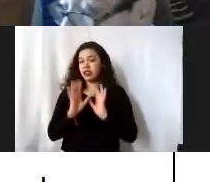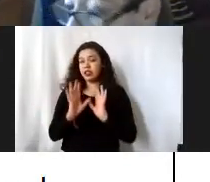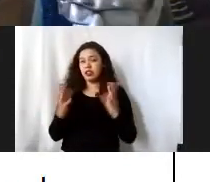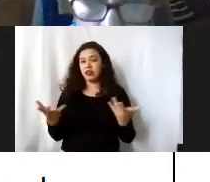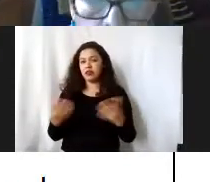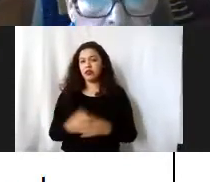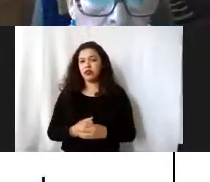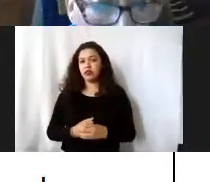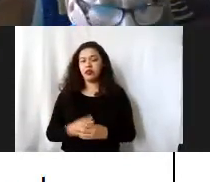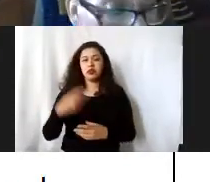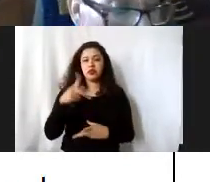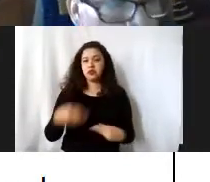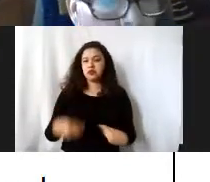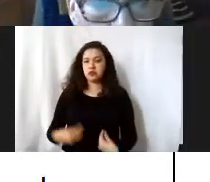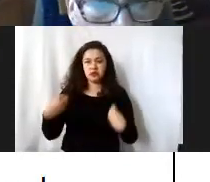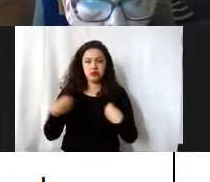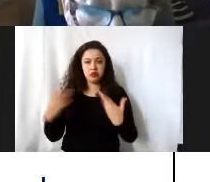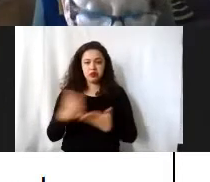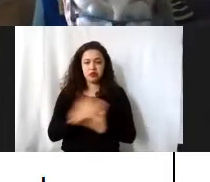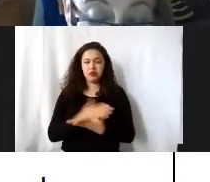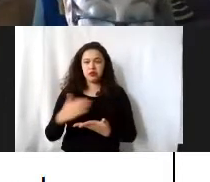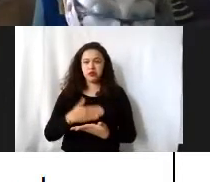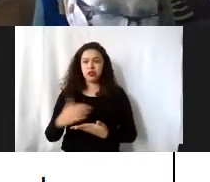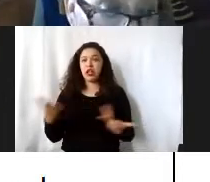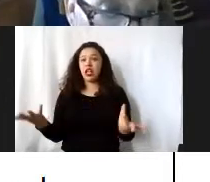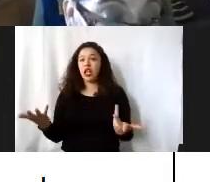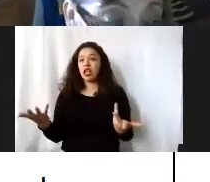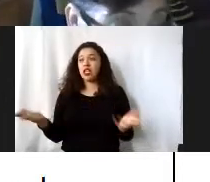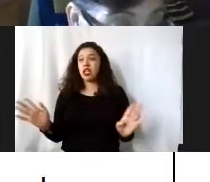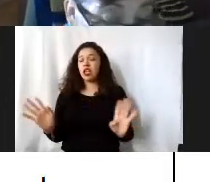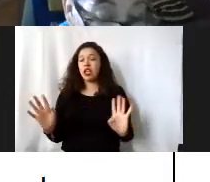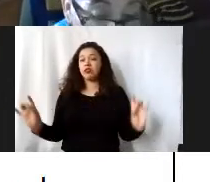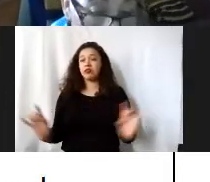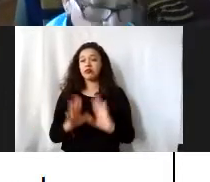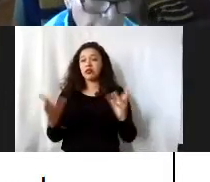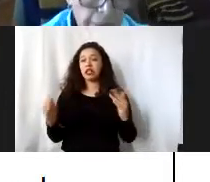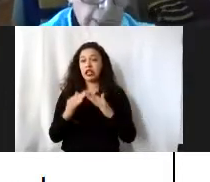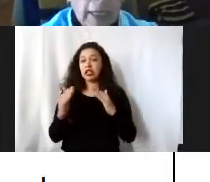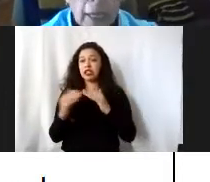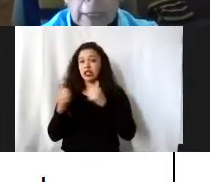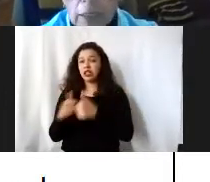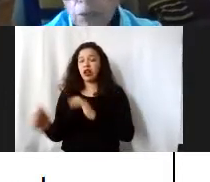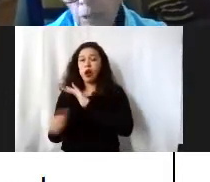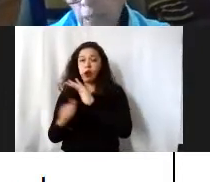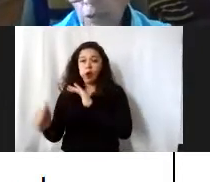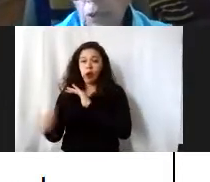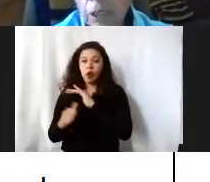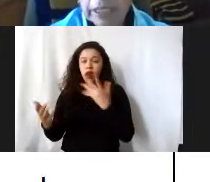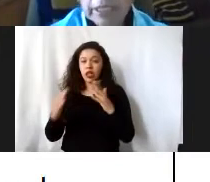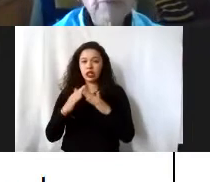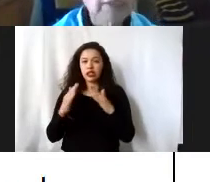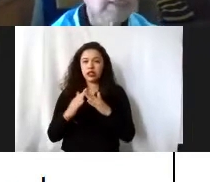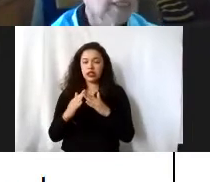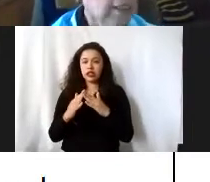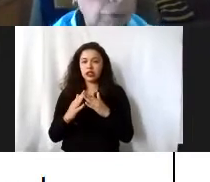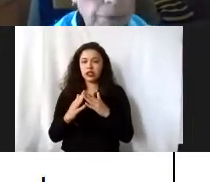su vida, hacía, de pronto nos encerramos y como tú dices, a lo mejor en una casa hay aglutinación y